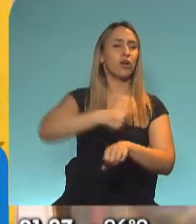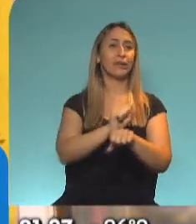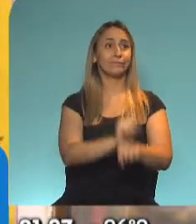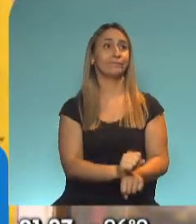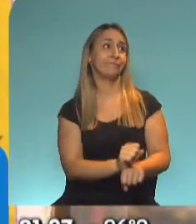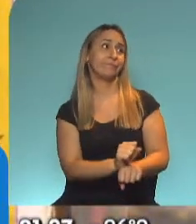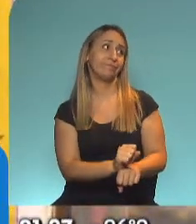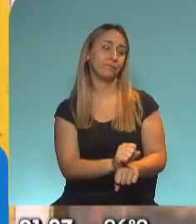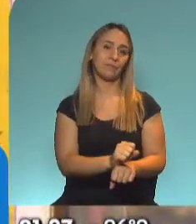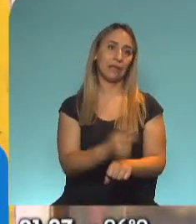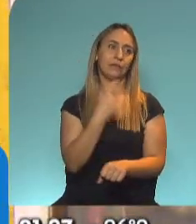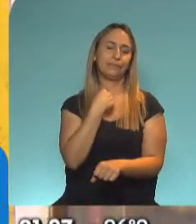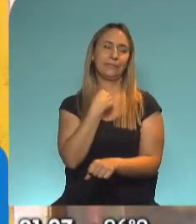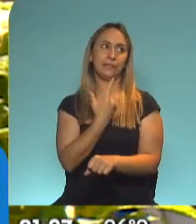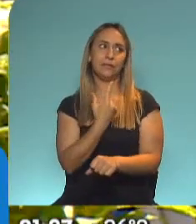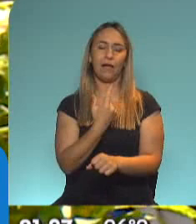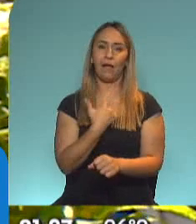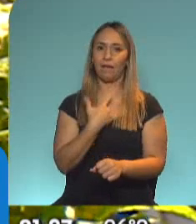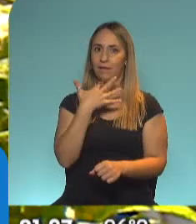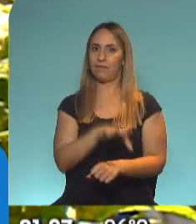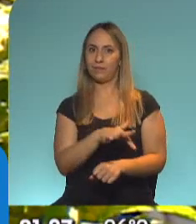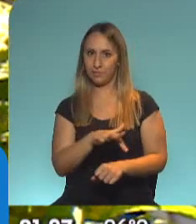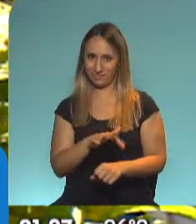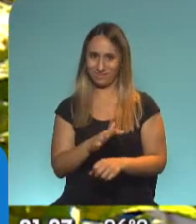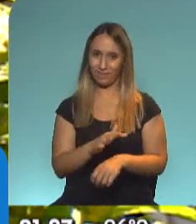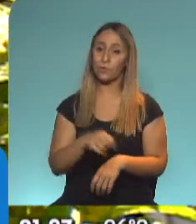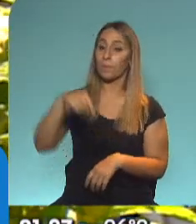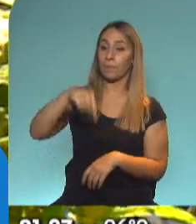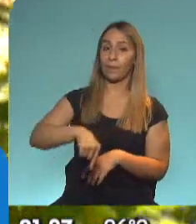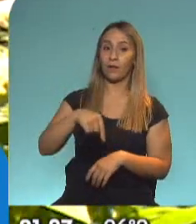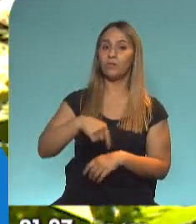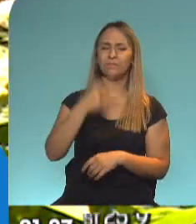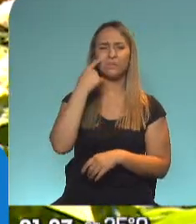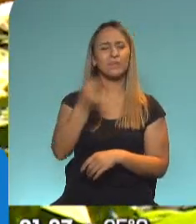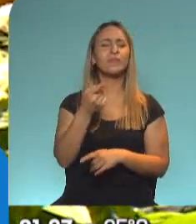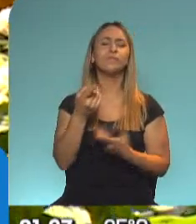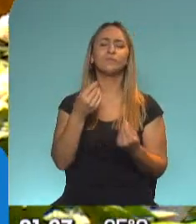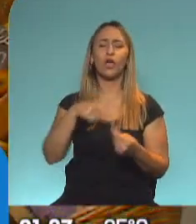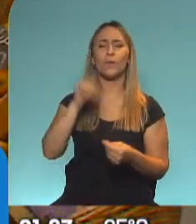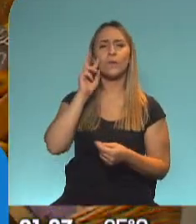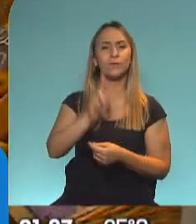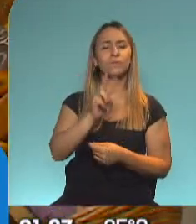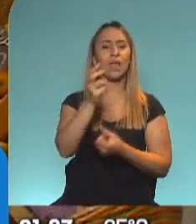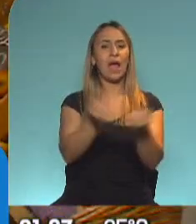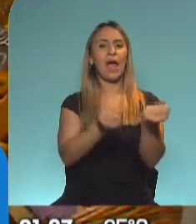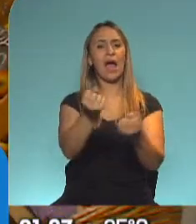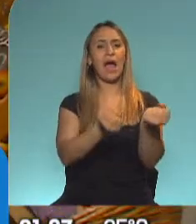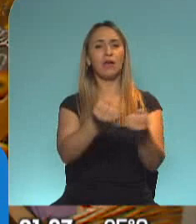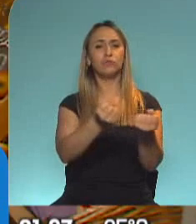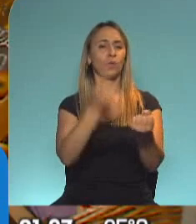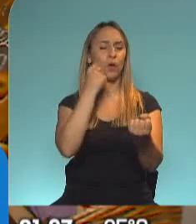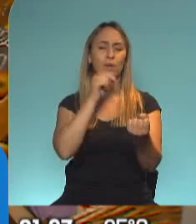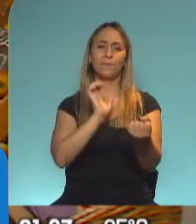yo no voy a hacer esto por tal cosa. Hoy escuchaba un señor, fíjese lo que son las transiciones, hoy escuchaba un auto que habían parado a un señor que